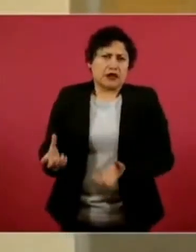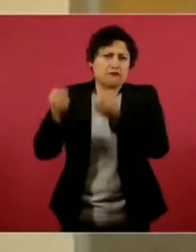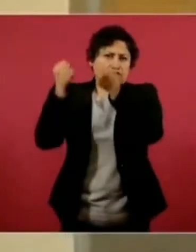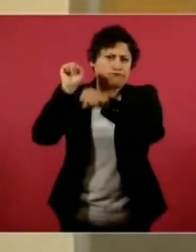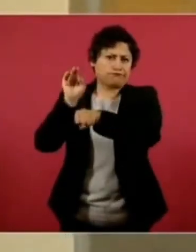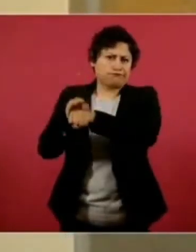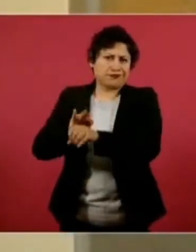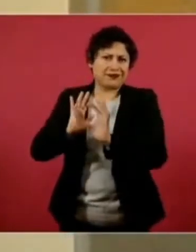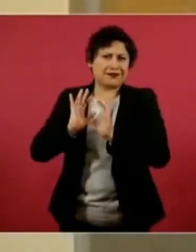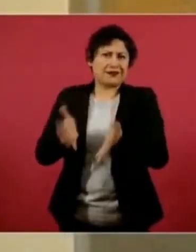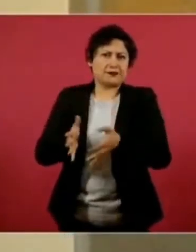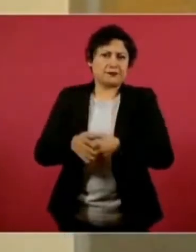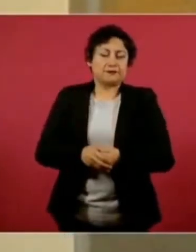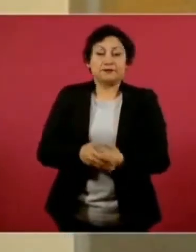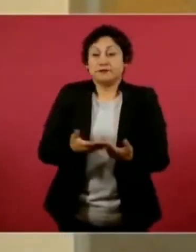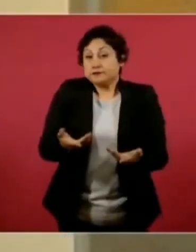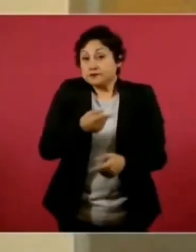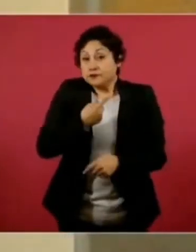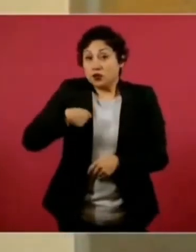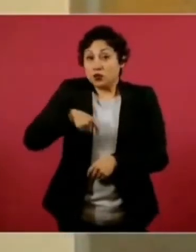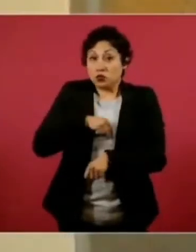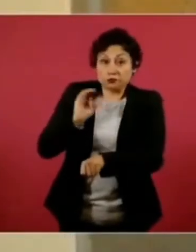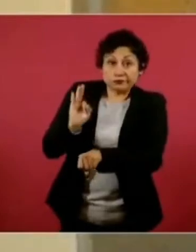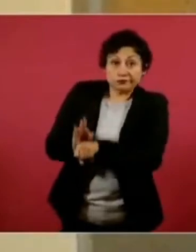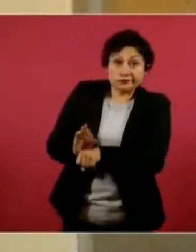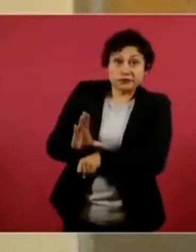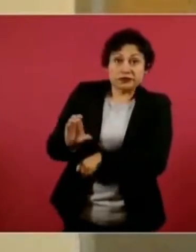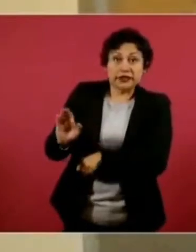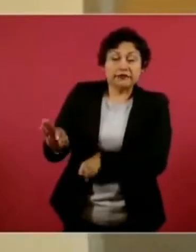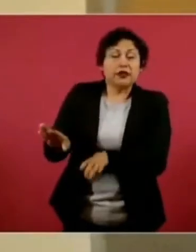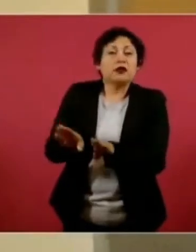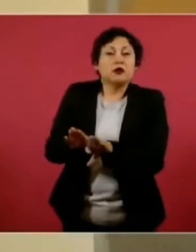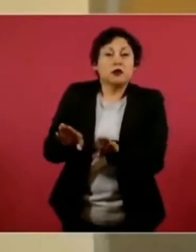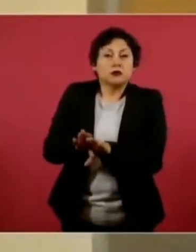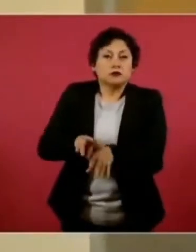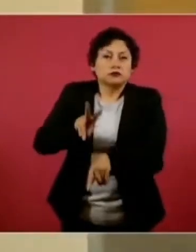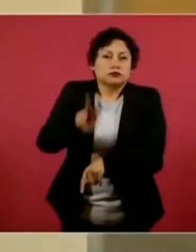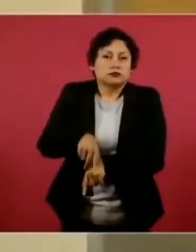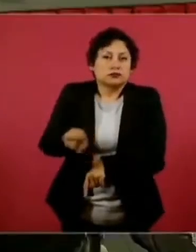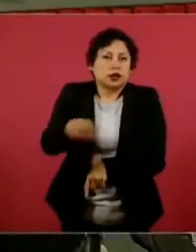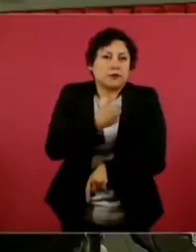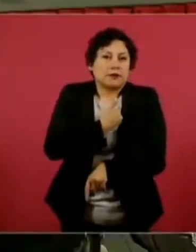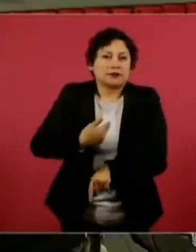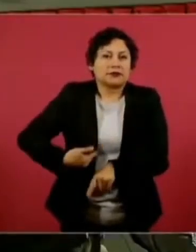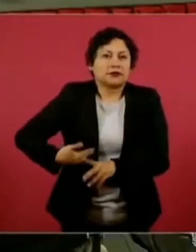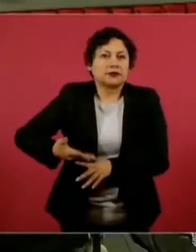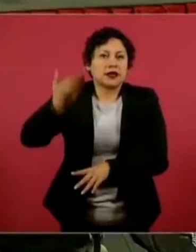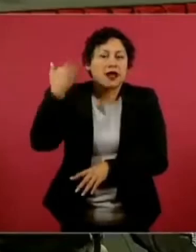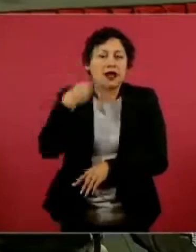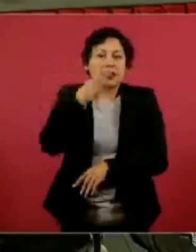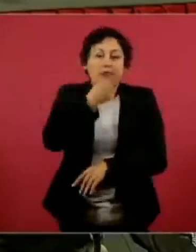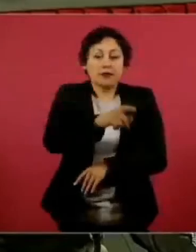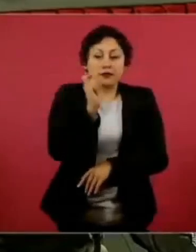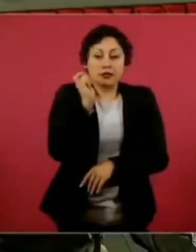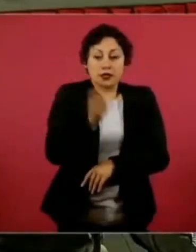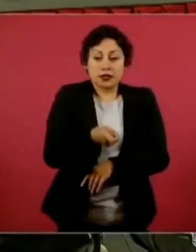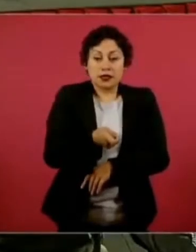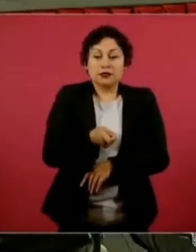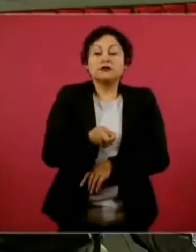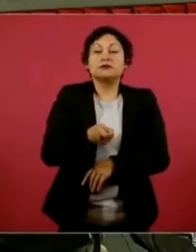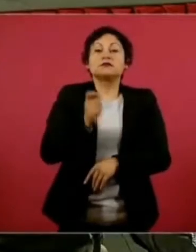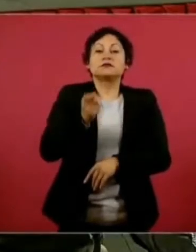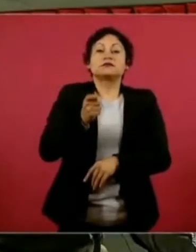Comisión Federal de Electricidad? Fue una inversión histórica, como lo ha dicho el presidente. fue una inversión en 35